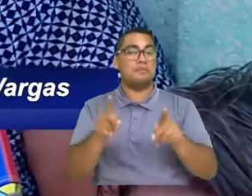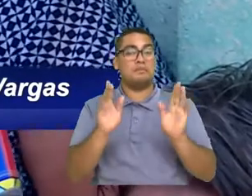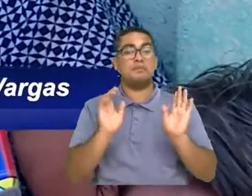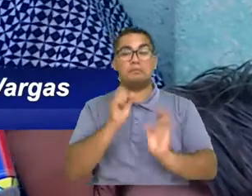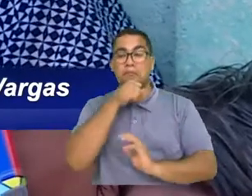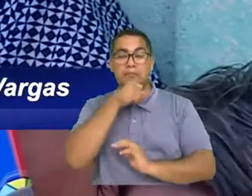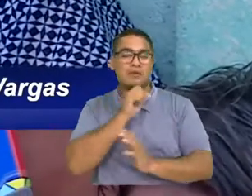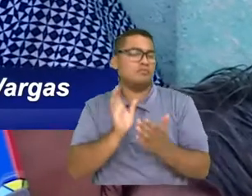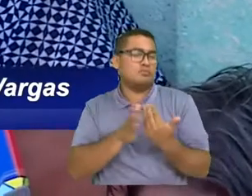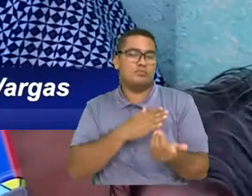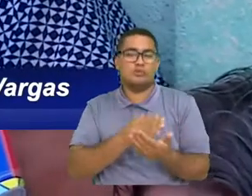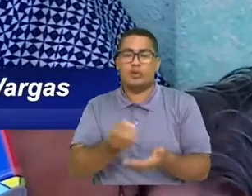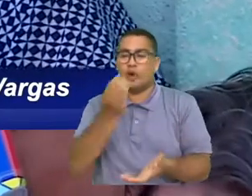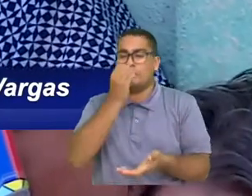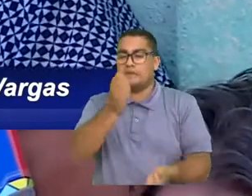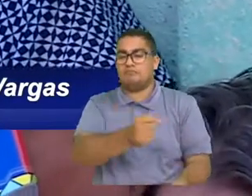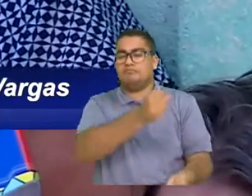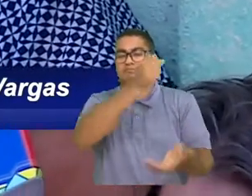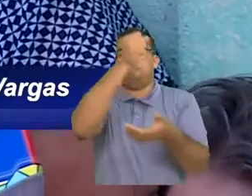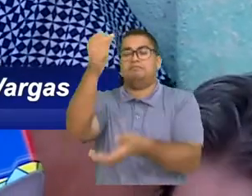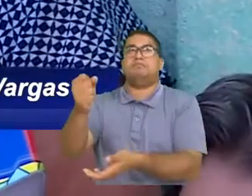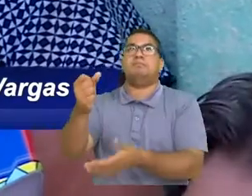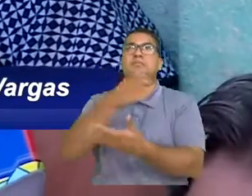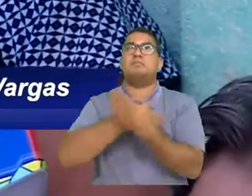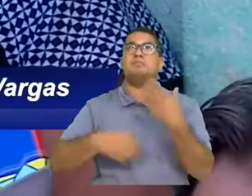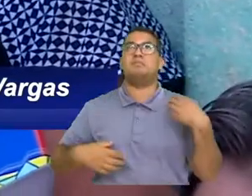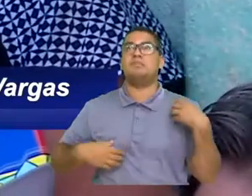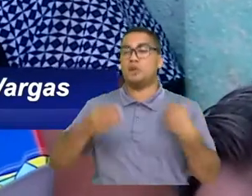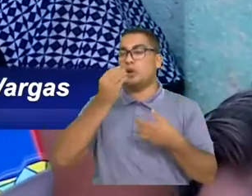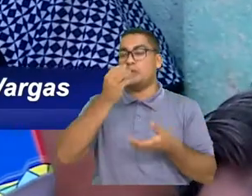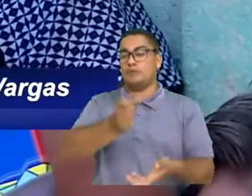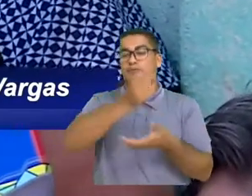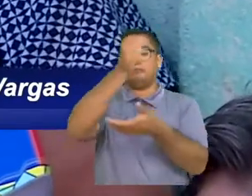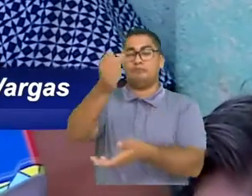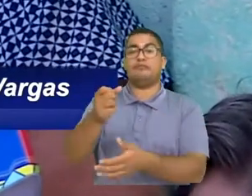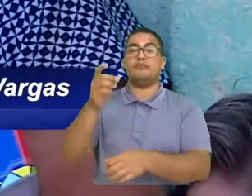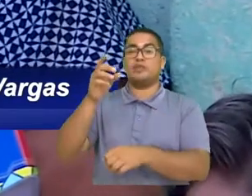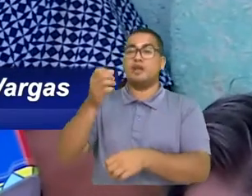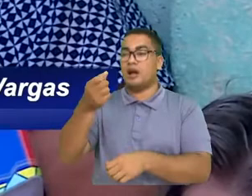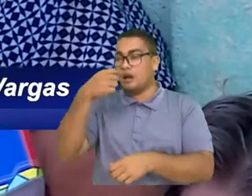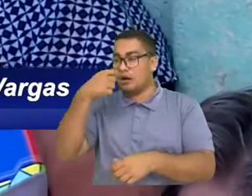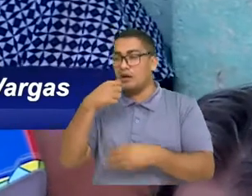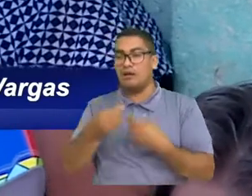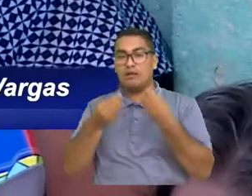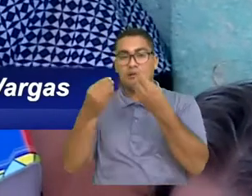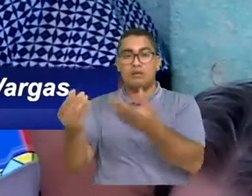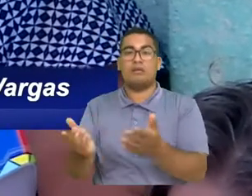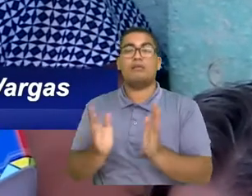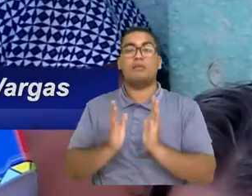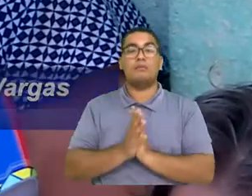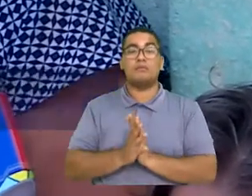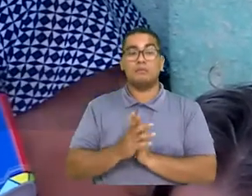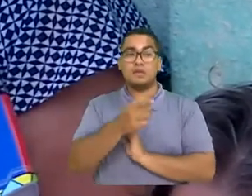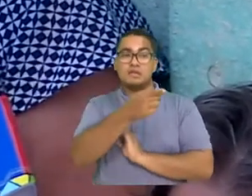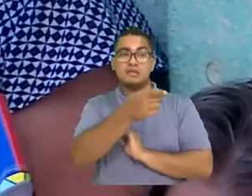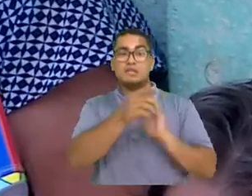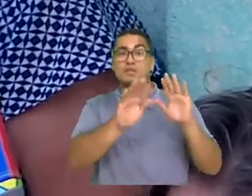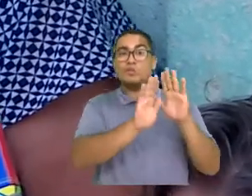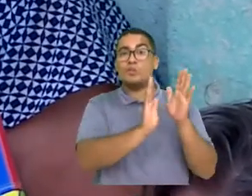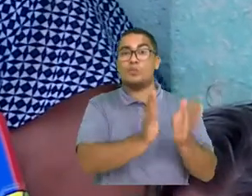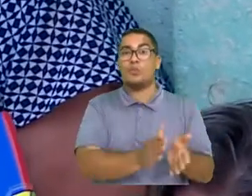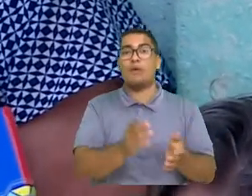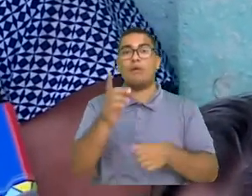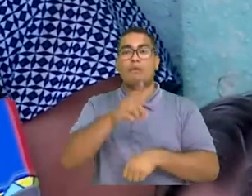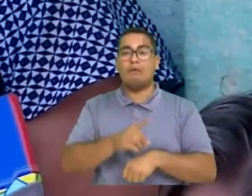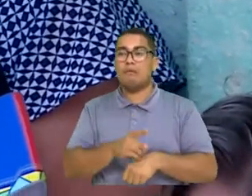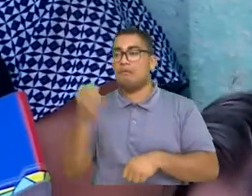mártires, el comandante se preocupa para mandarles la medicina. Veo que ella cada mes, cada dos meses, vienen los